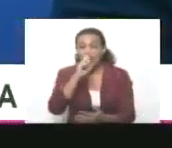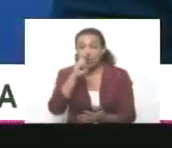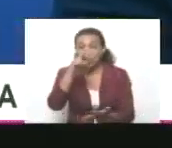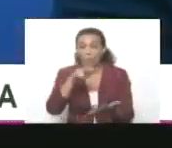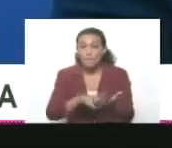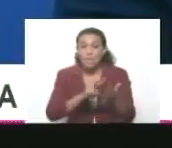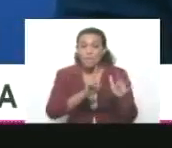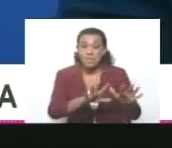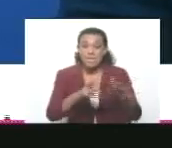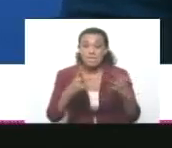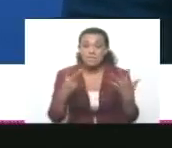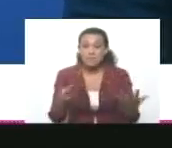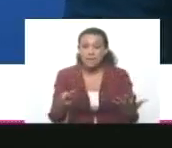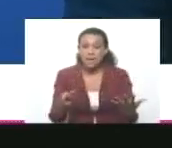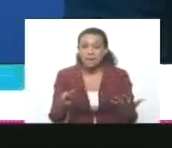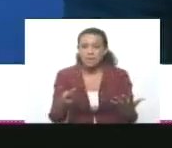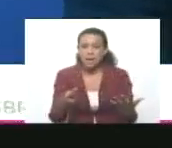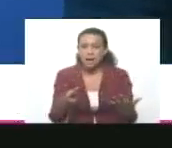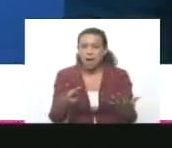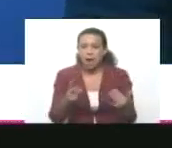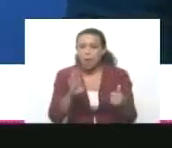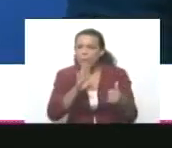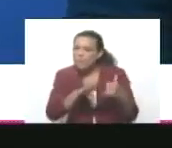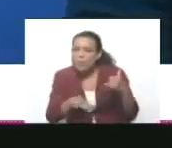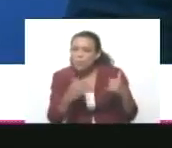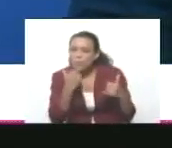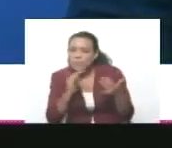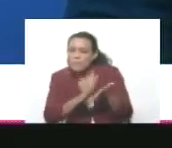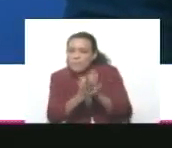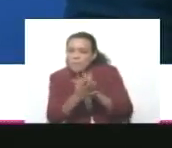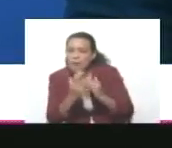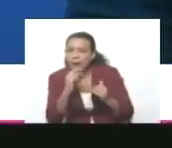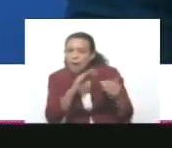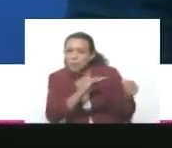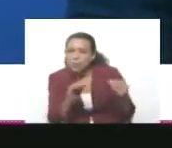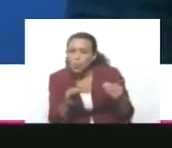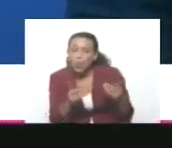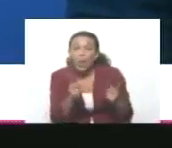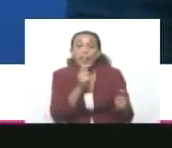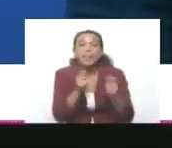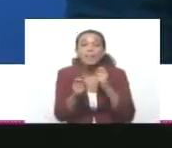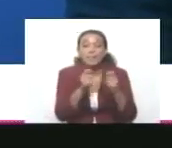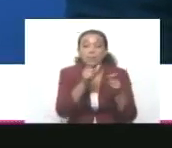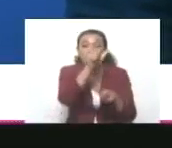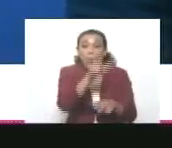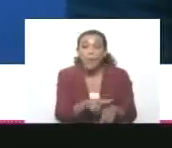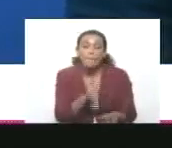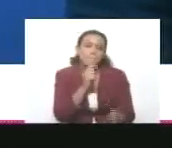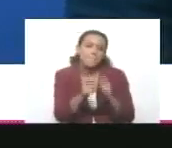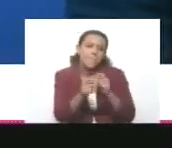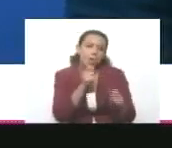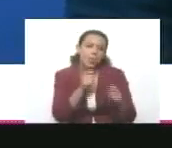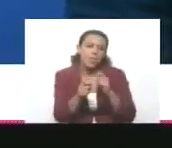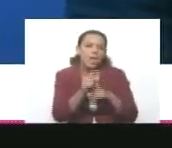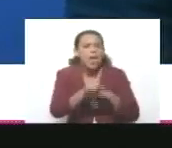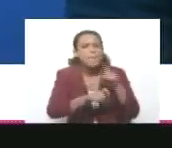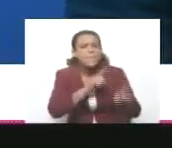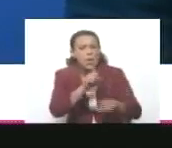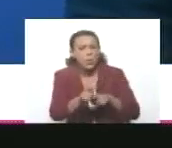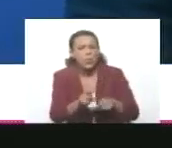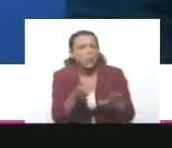final del año 2017... A él lo entrevistó periodista y le